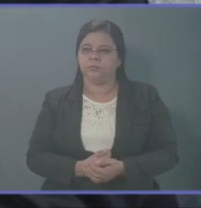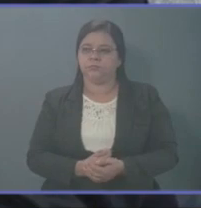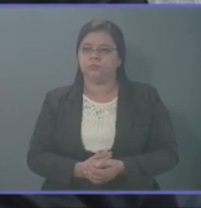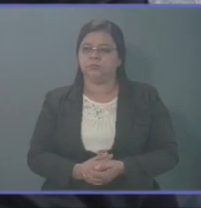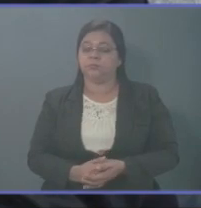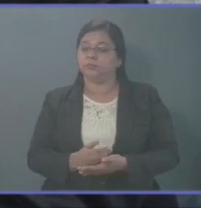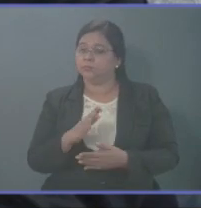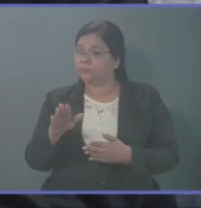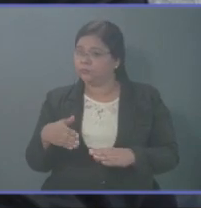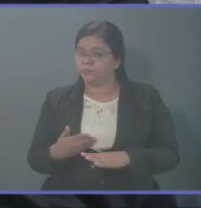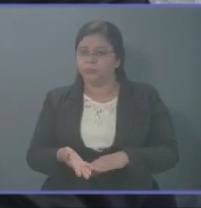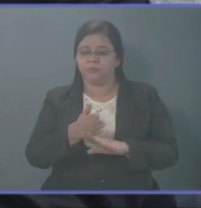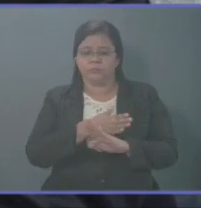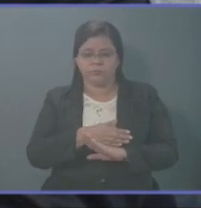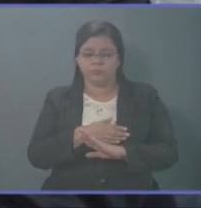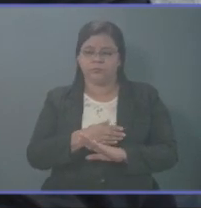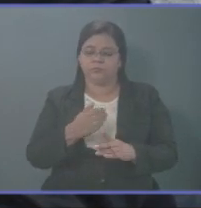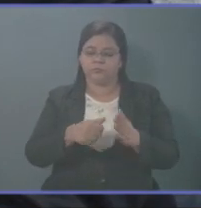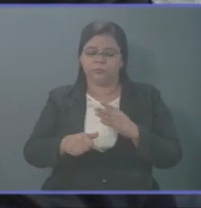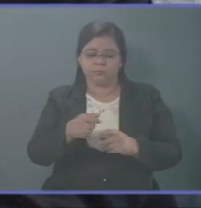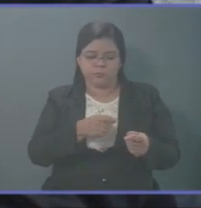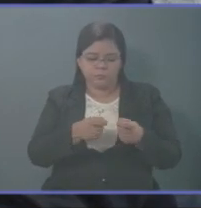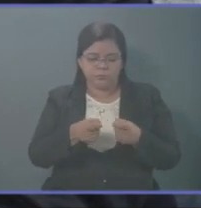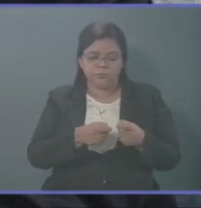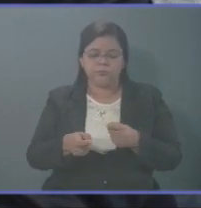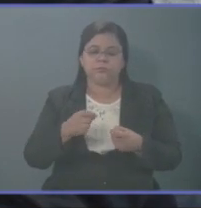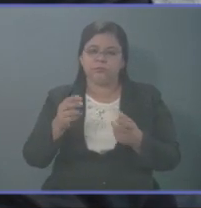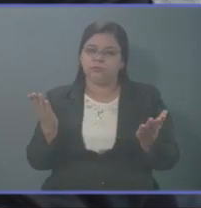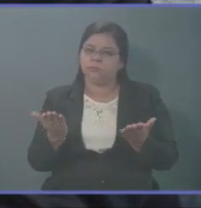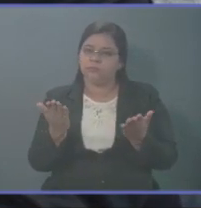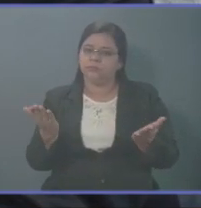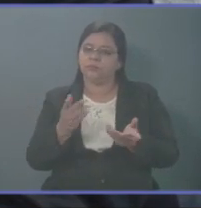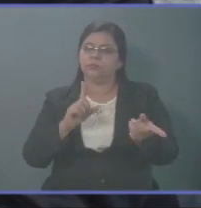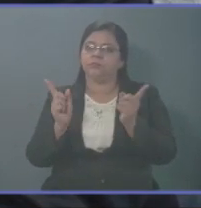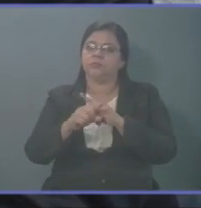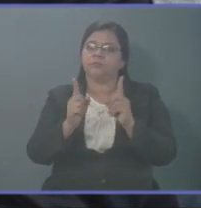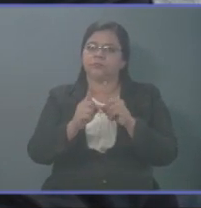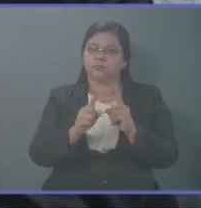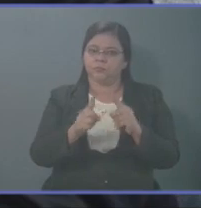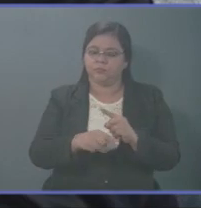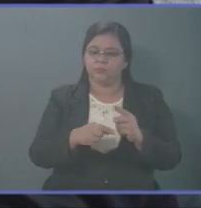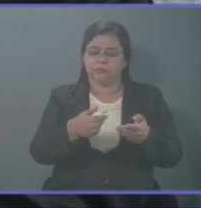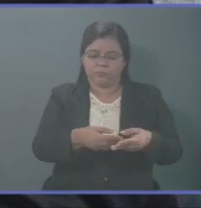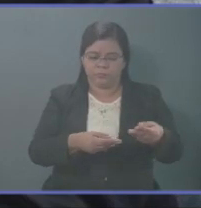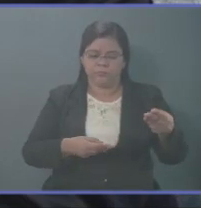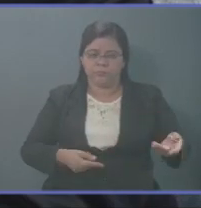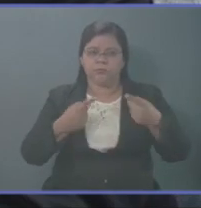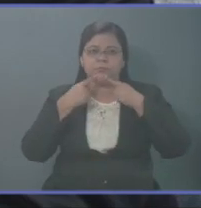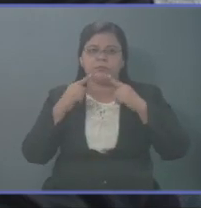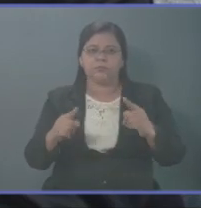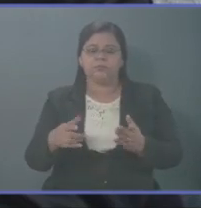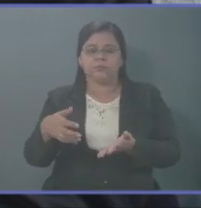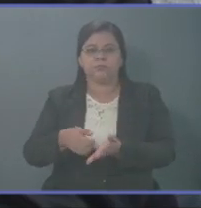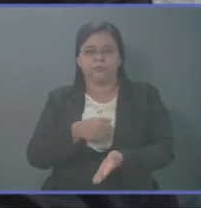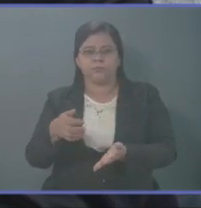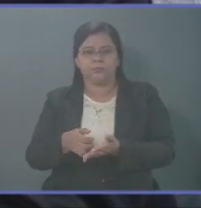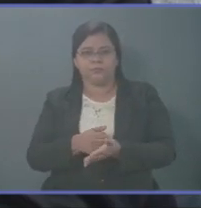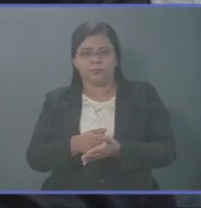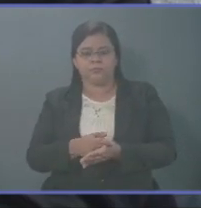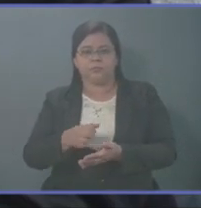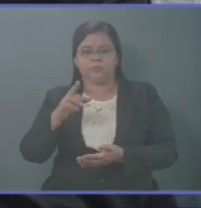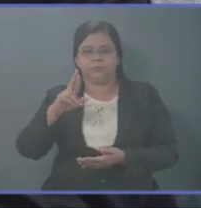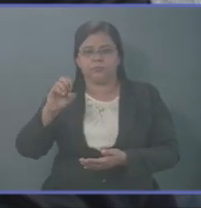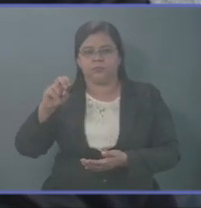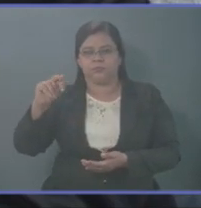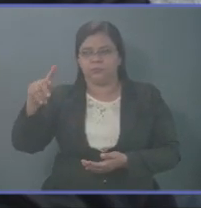lo anterior, la Administración Tributaria deberá realizar las modificaciones al formato de las declaraciones del impuesto sobre la renta